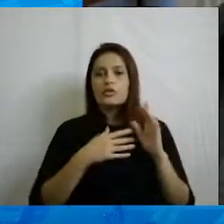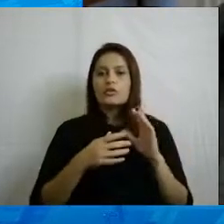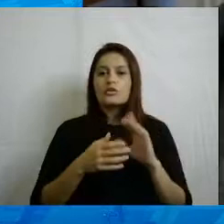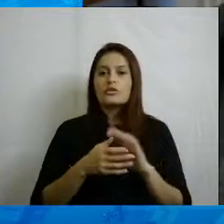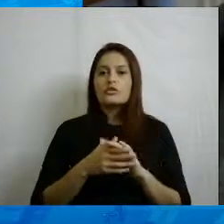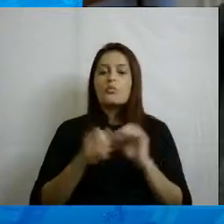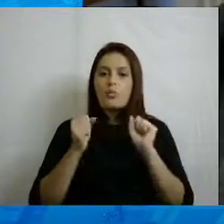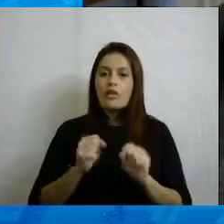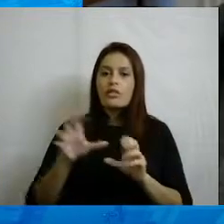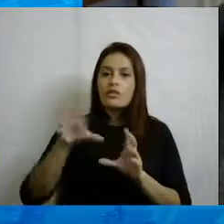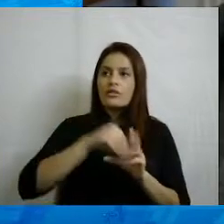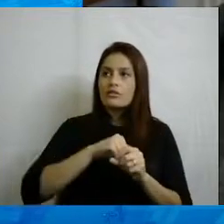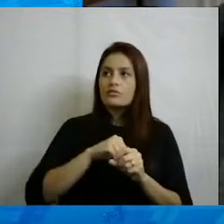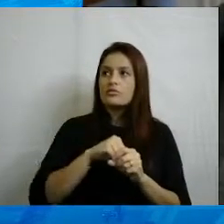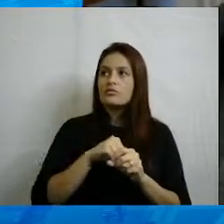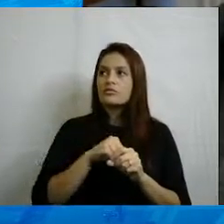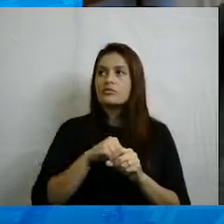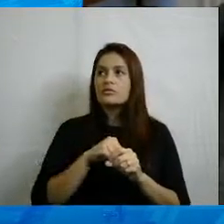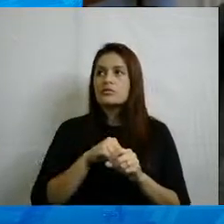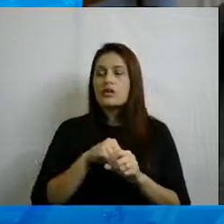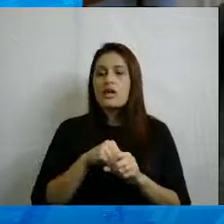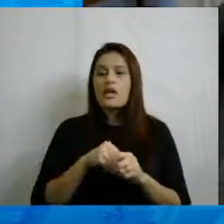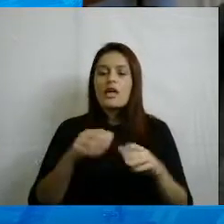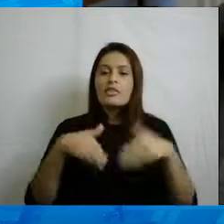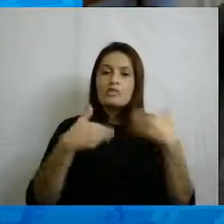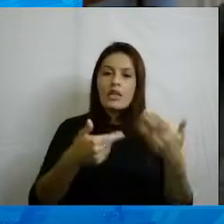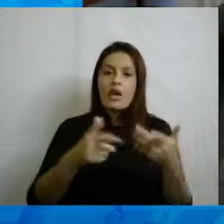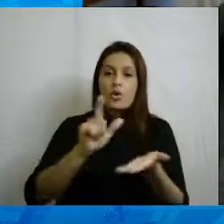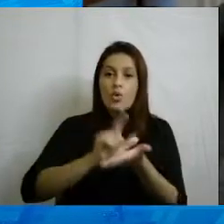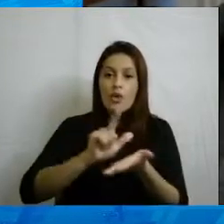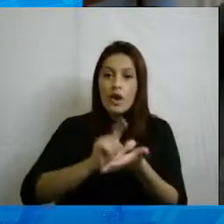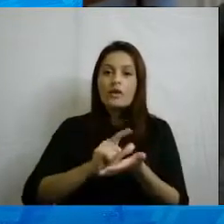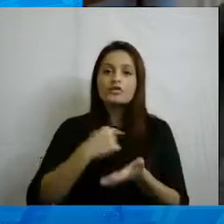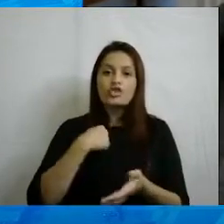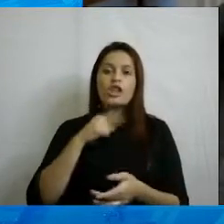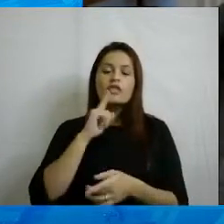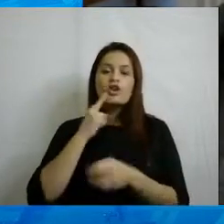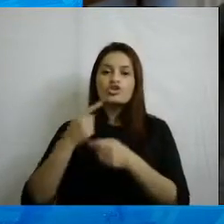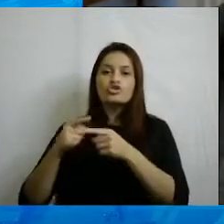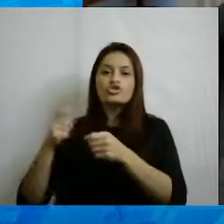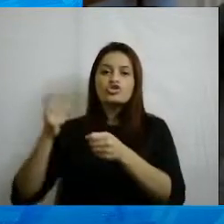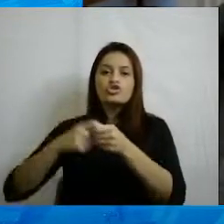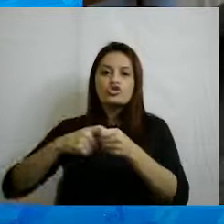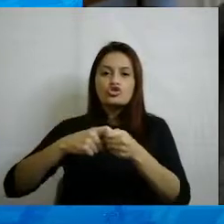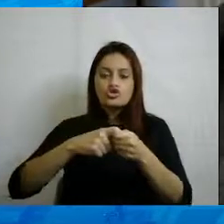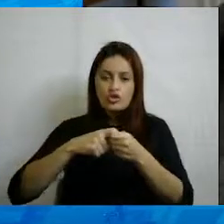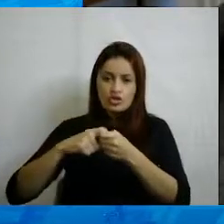grupo. Pero darte un puesto estable no puedo. Pero así yo tengo socios que han trabajado